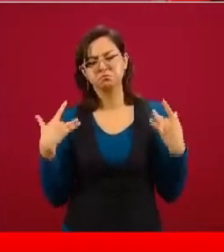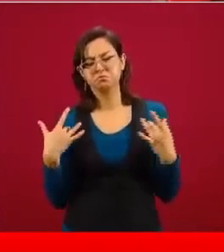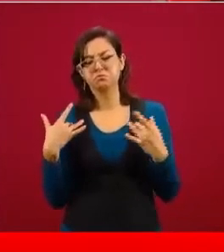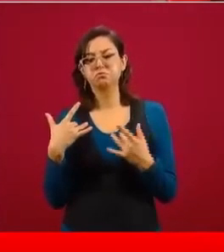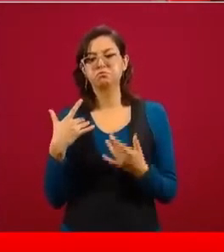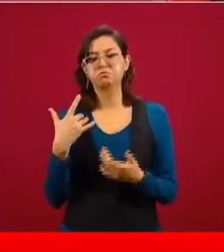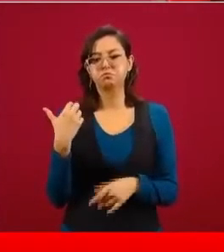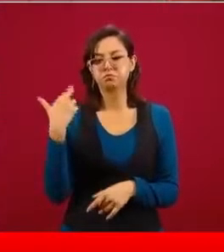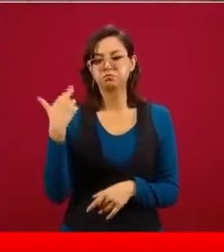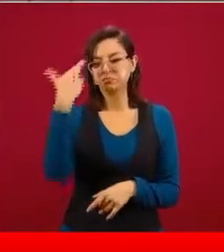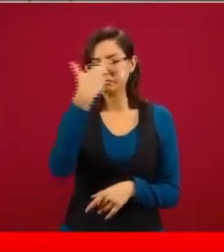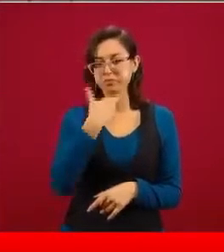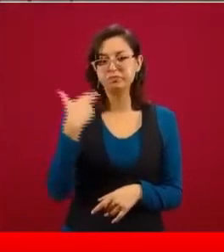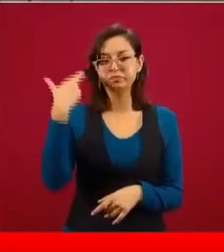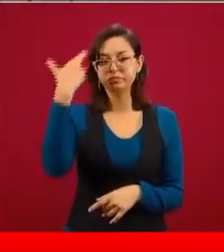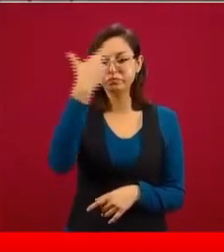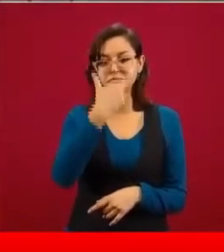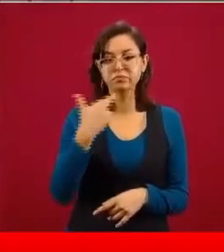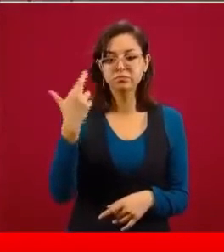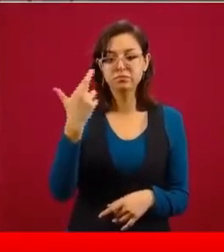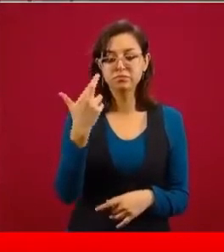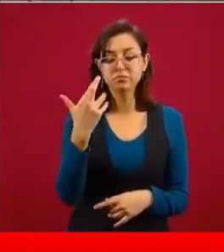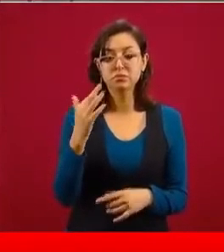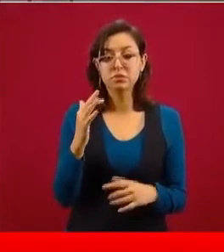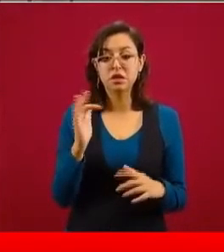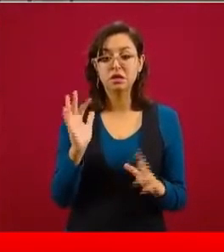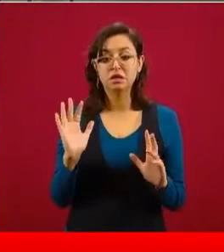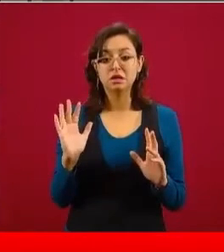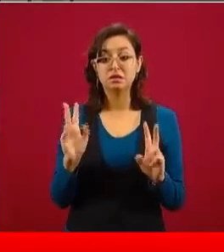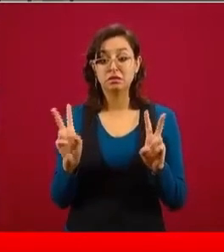más que la sanción